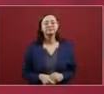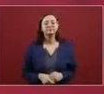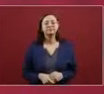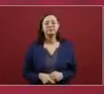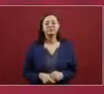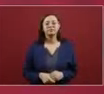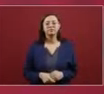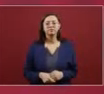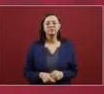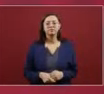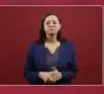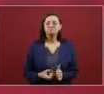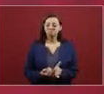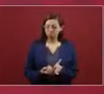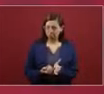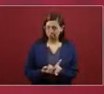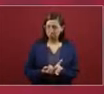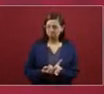y aquí vamos a estar viendo.